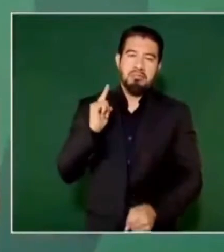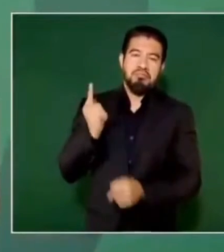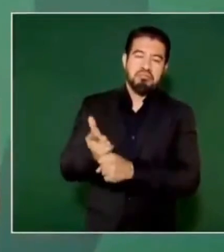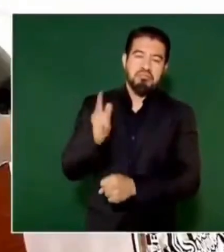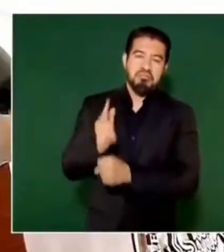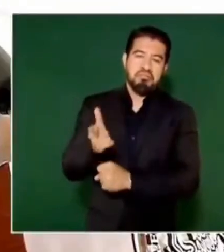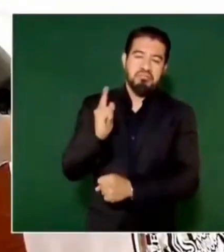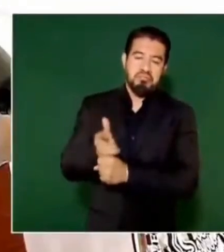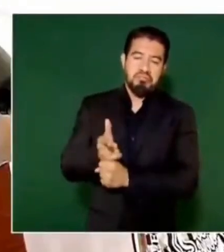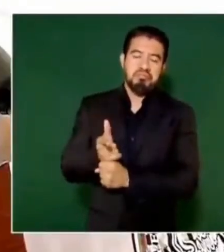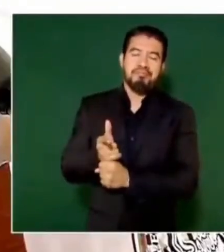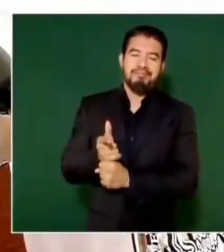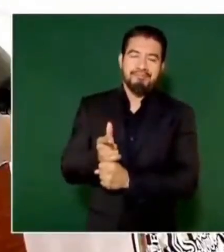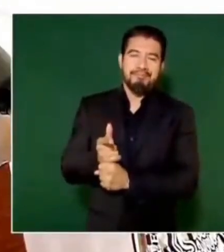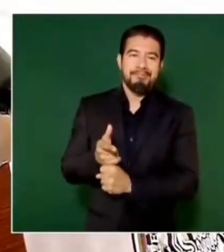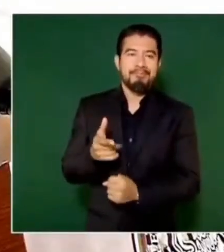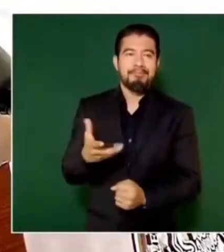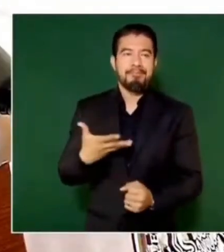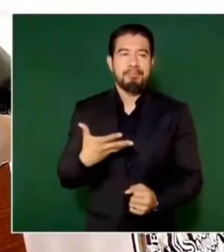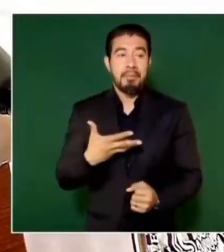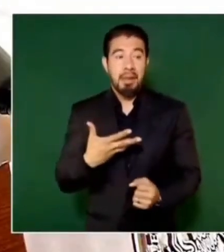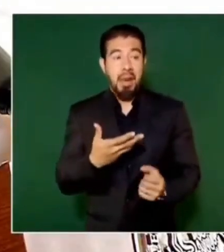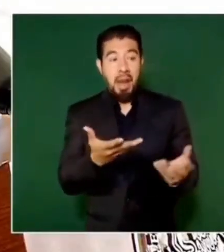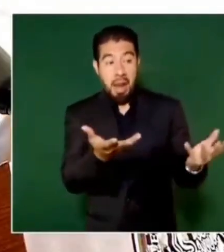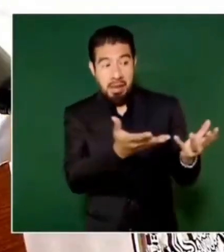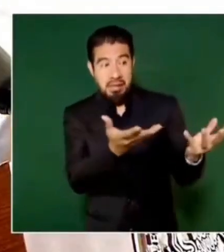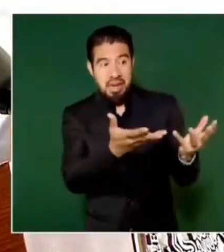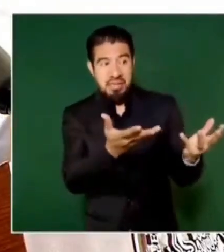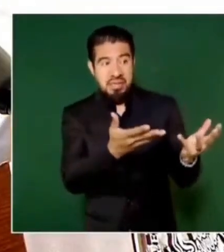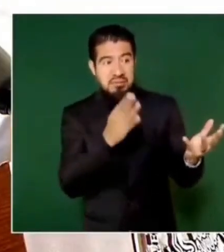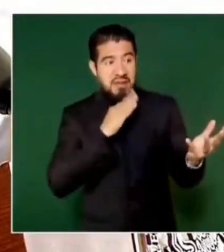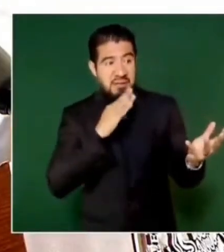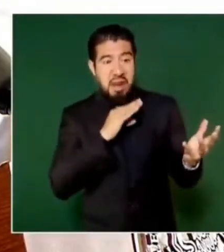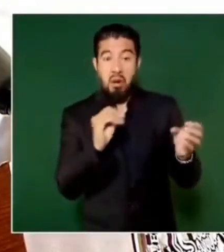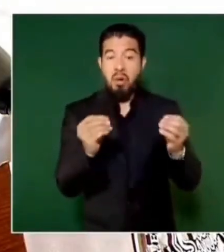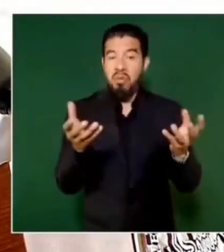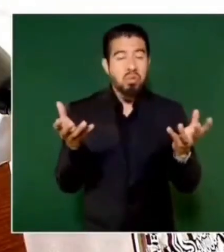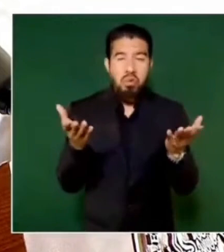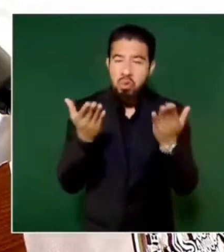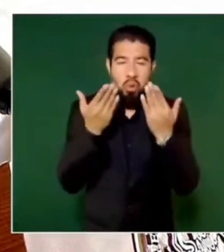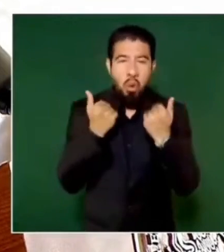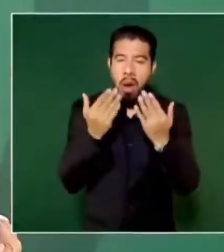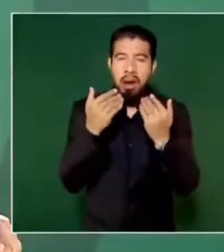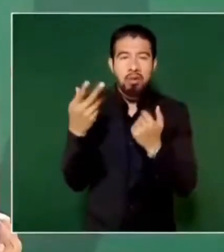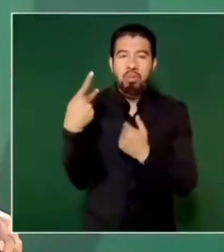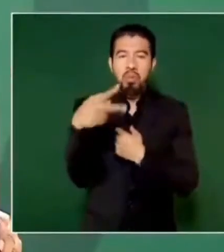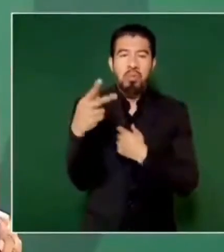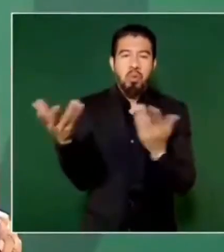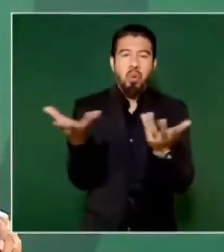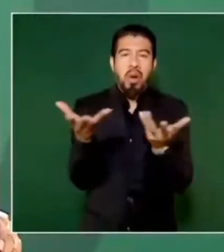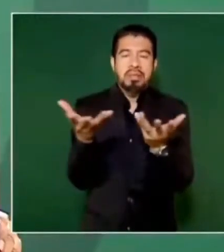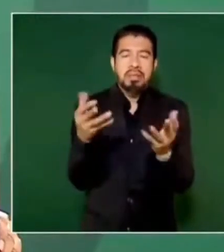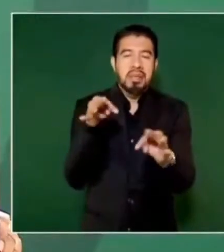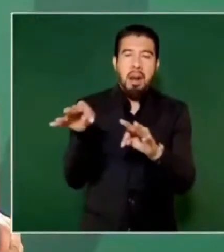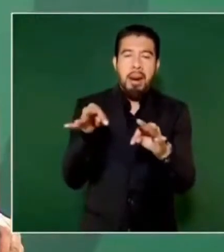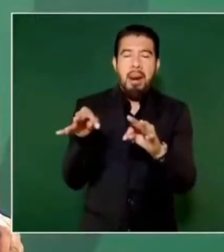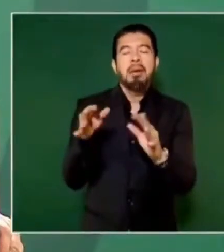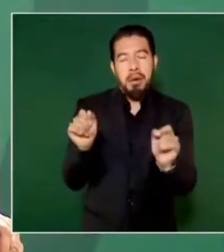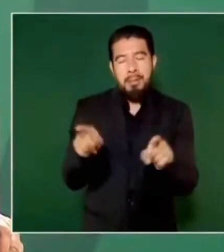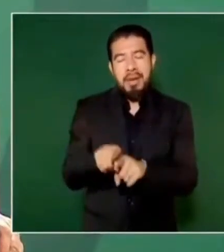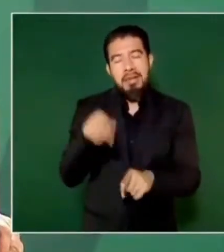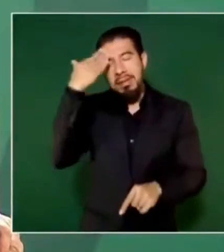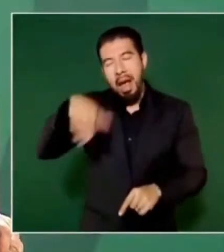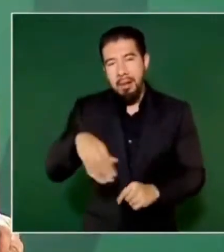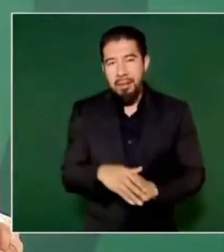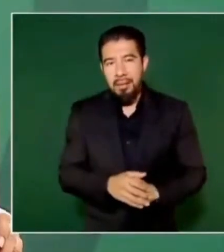de lo que hacen y de lo que no hacen. Entonces, sí hay cuestionamientos a los